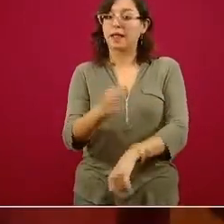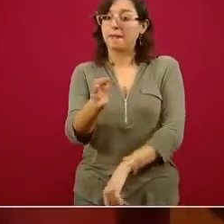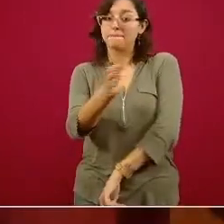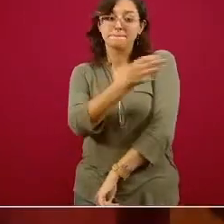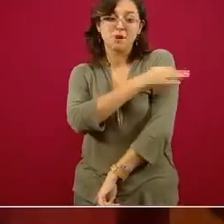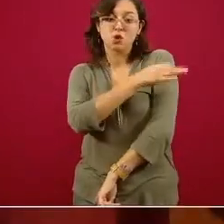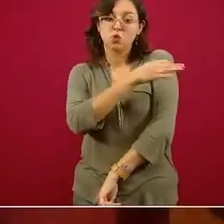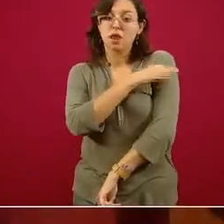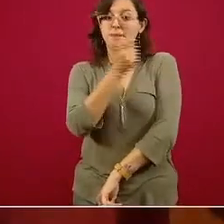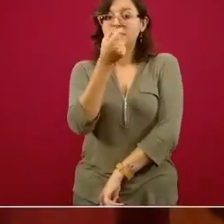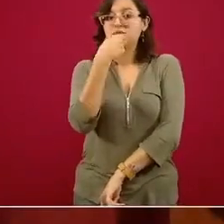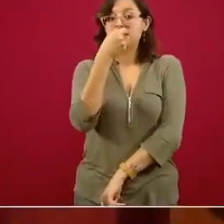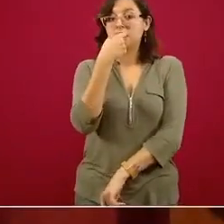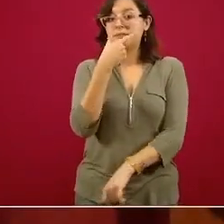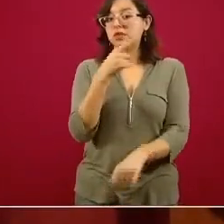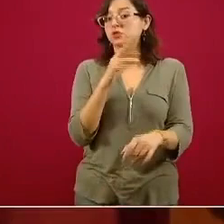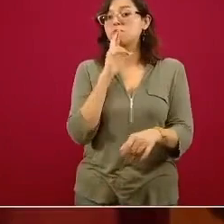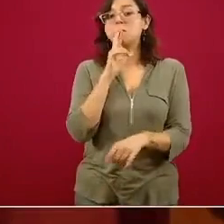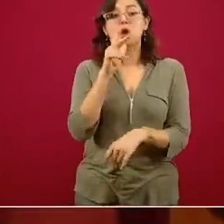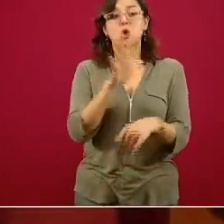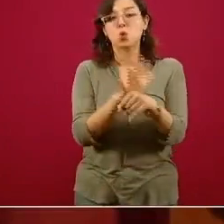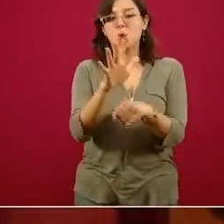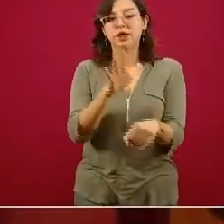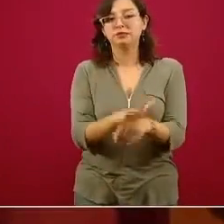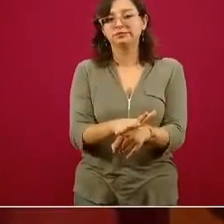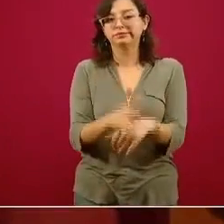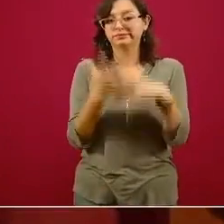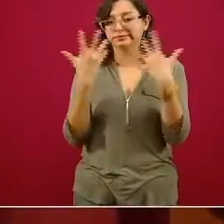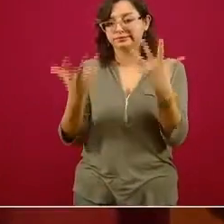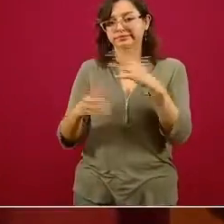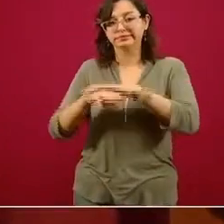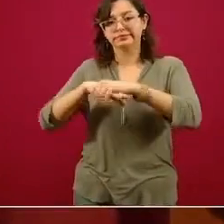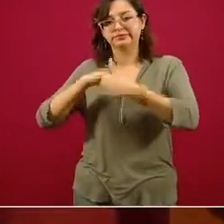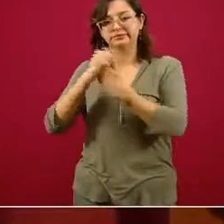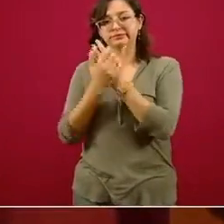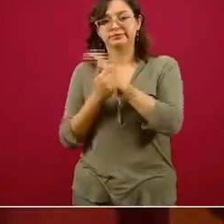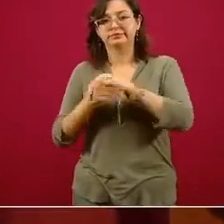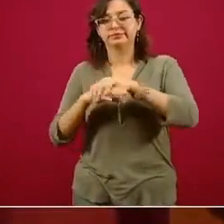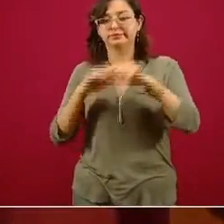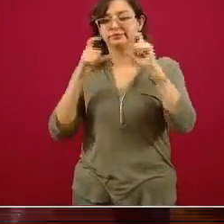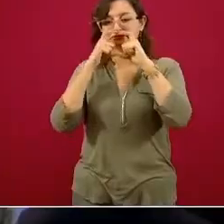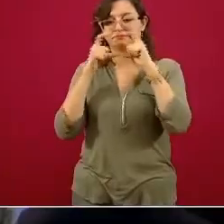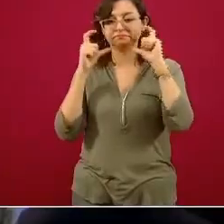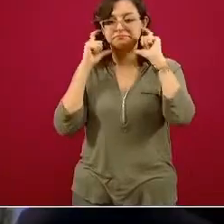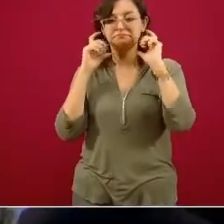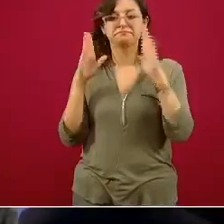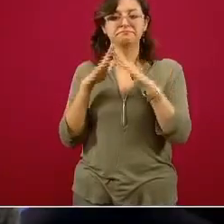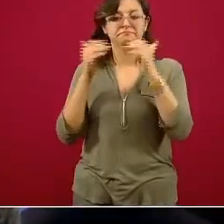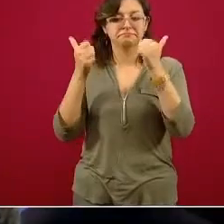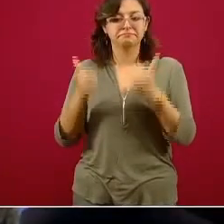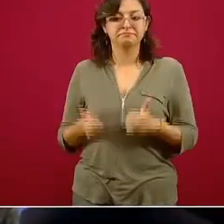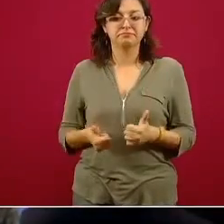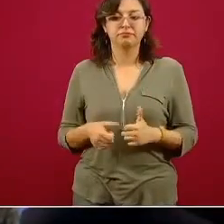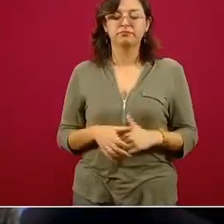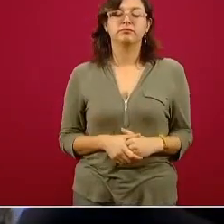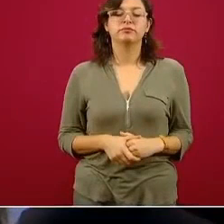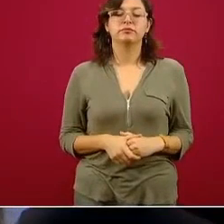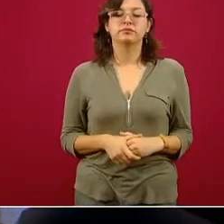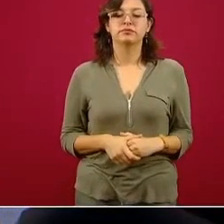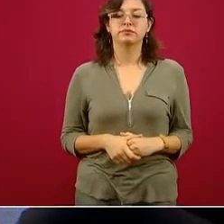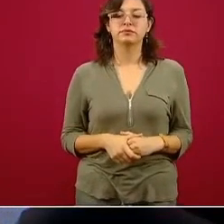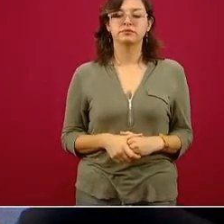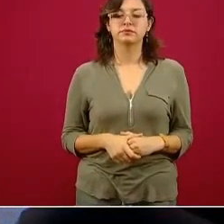tratamiento somos nosotros. Lavado de manos, etiqueta respiratoria, quédate en casa. La siguiente, por favor.